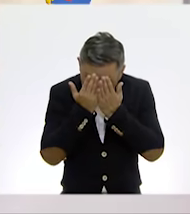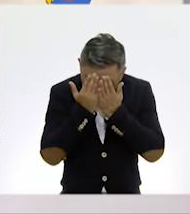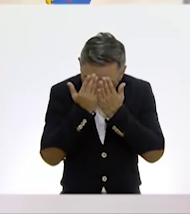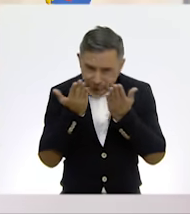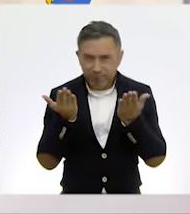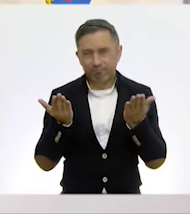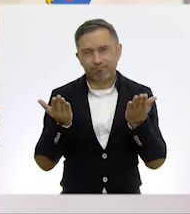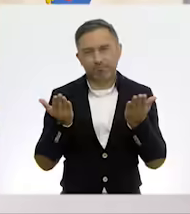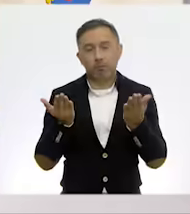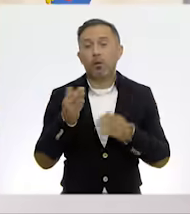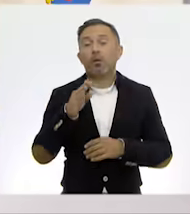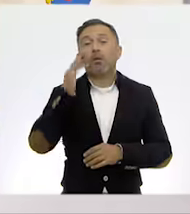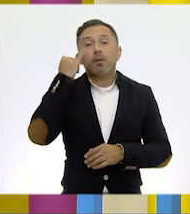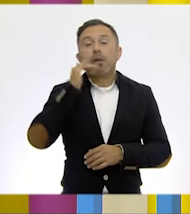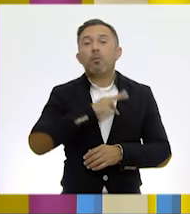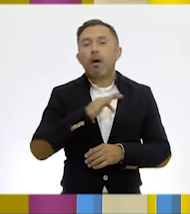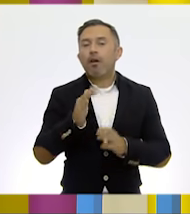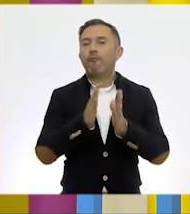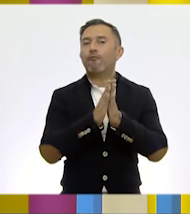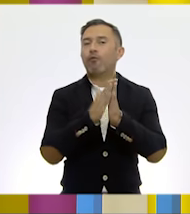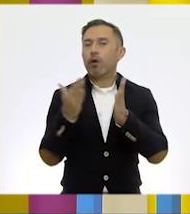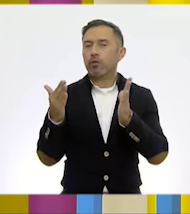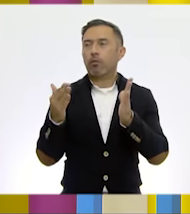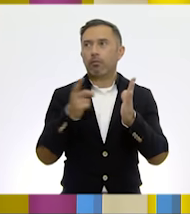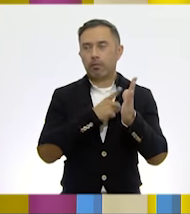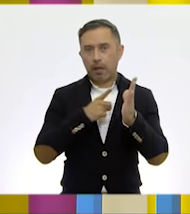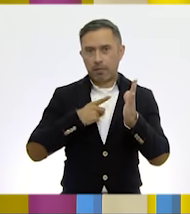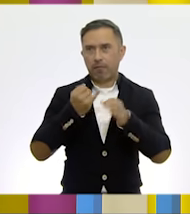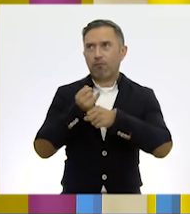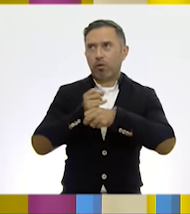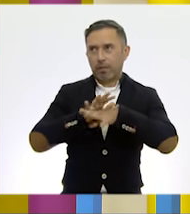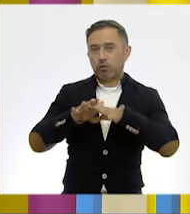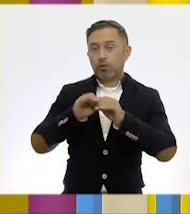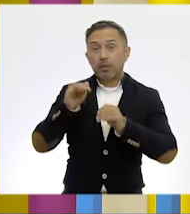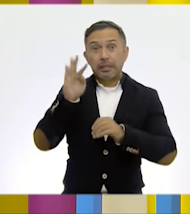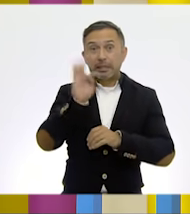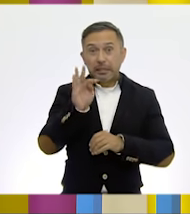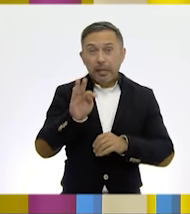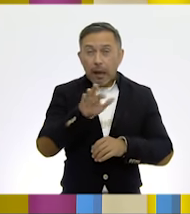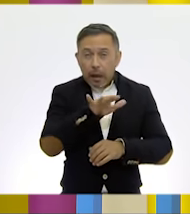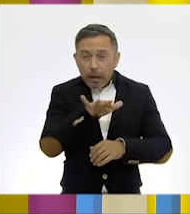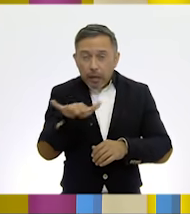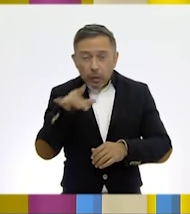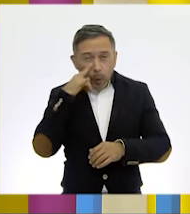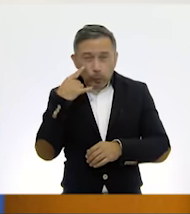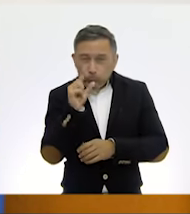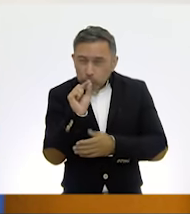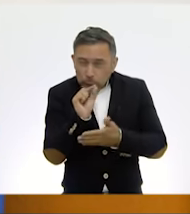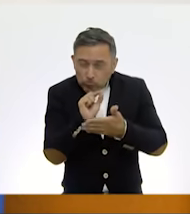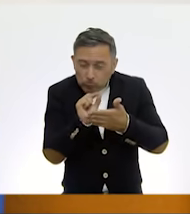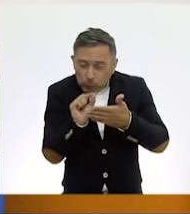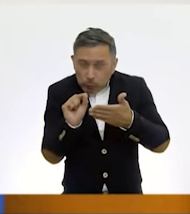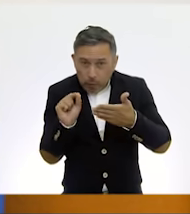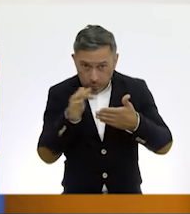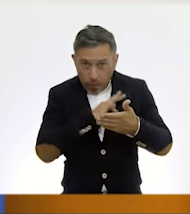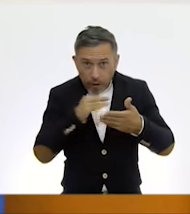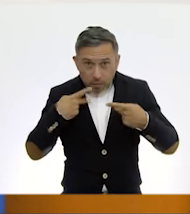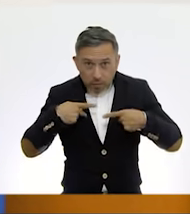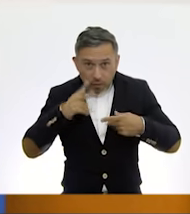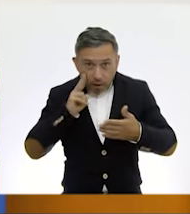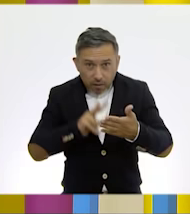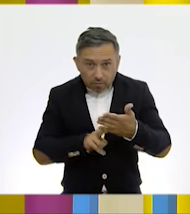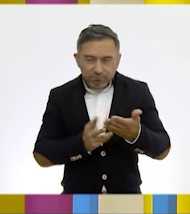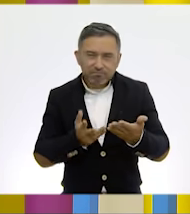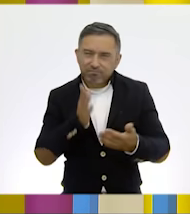folleto debe de repartir la información para todos. Si tiene la letra muy chiquitita, muy chiquitita, no todos la pueden leer. ¿Y si tuviera la letra muy grande?